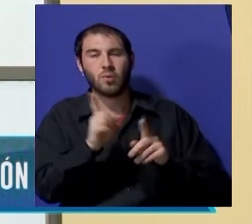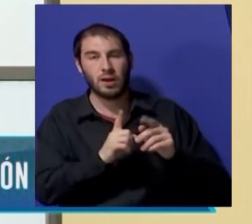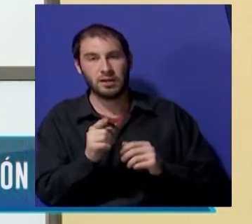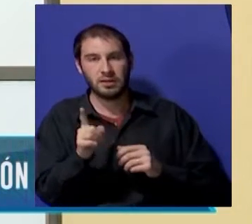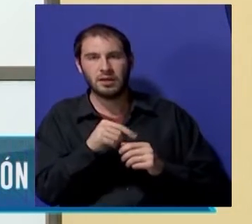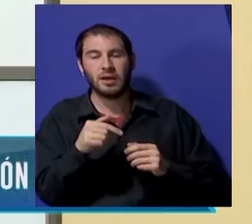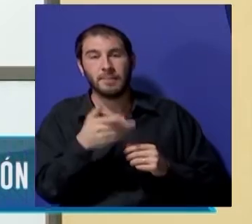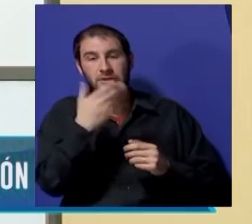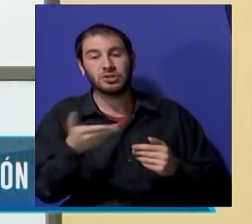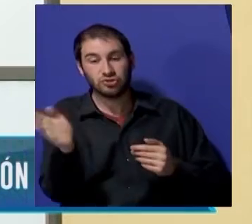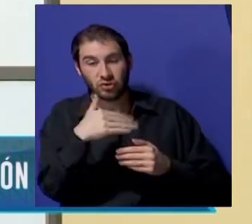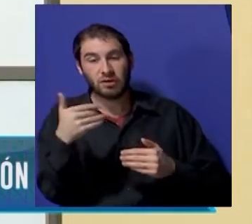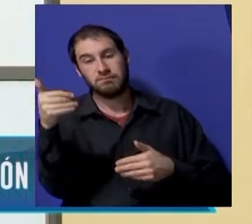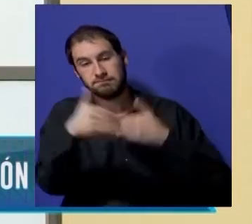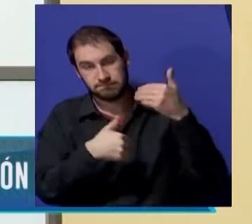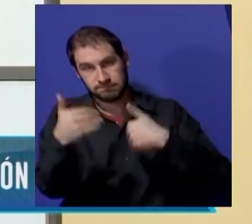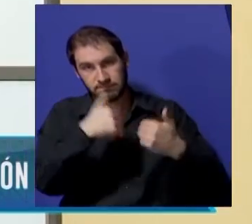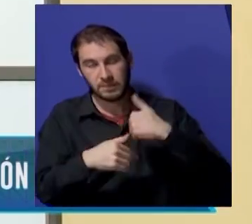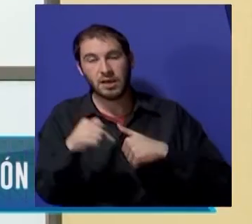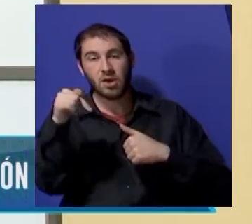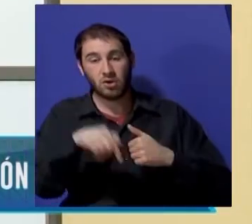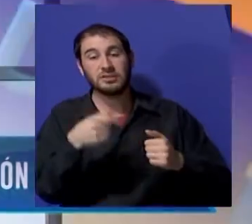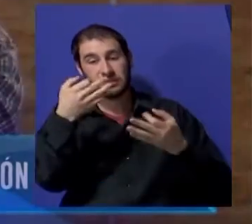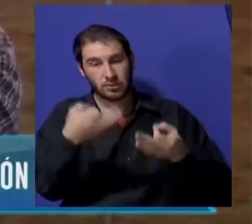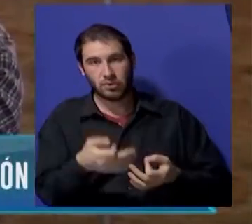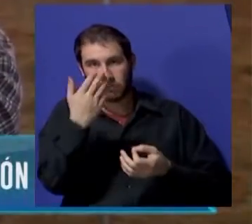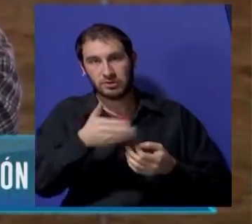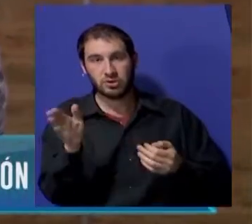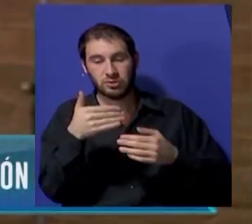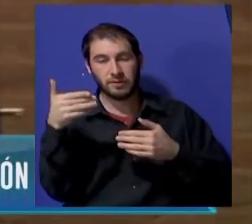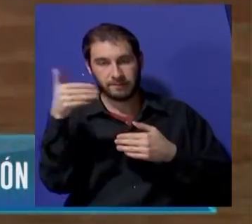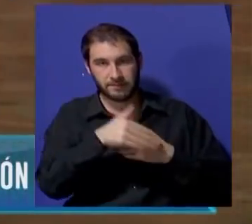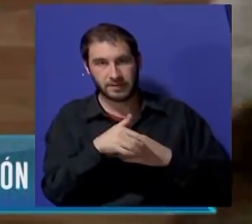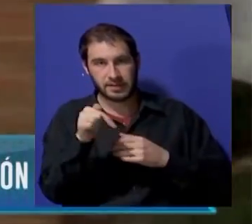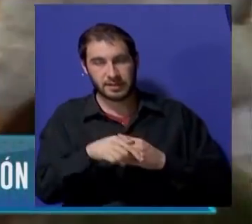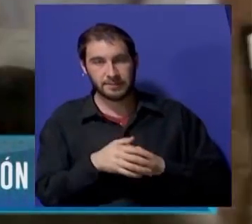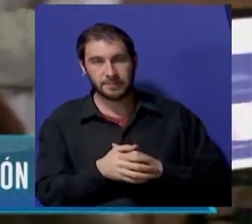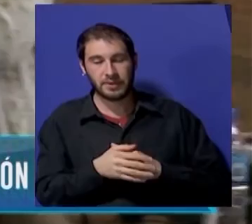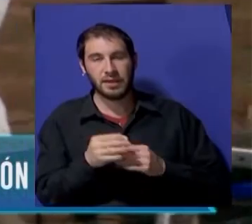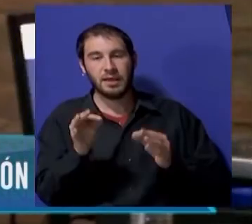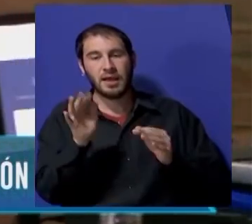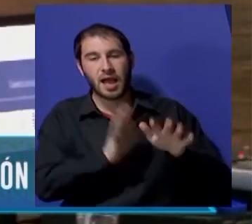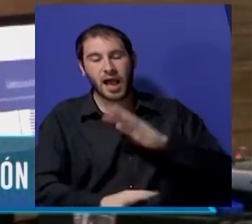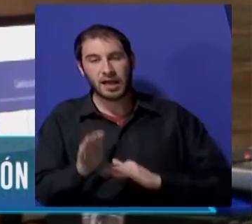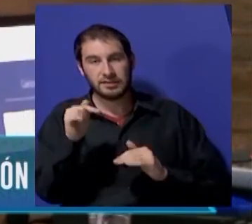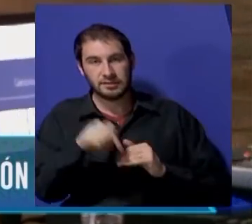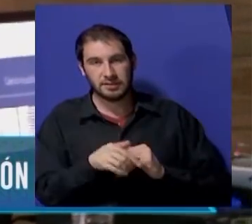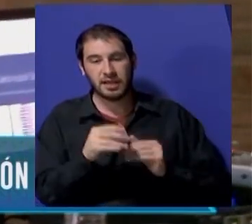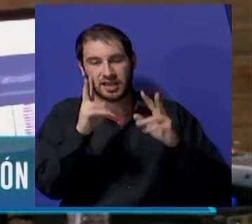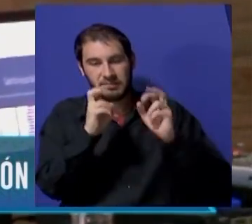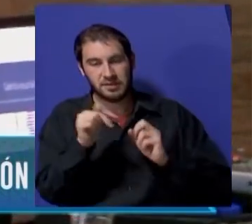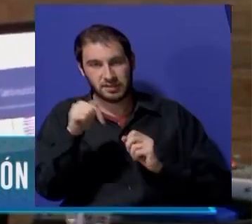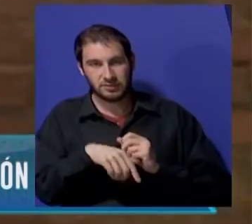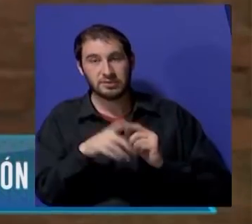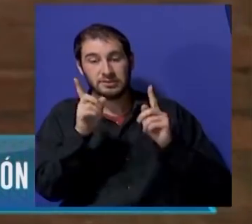tenga participación ciudadana. Hoy garantizamos la participación ciudadana dentro de la elaboración de la investigación